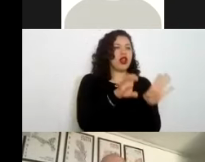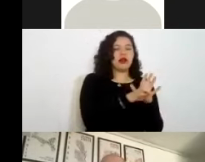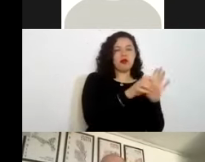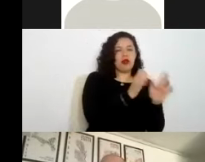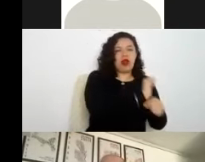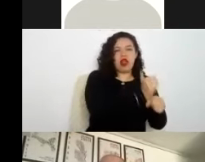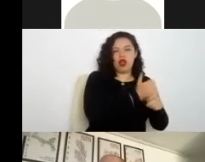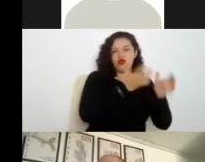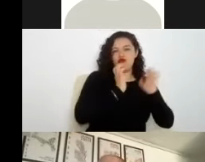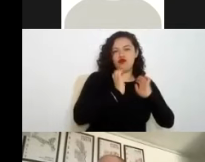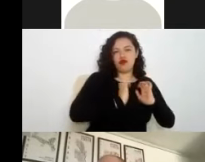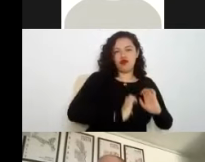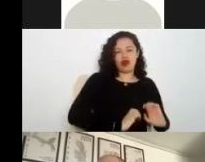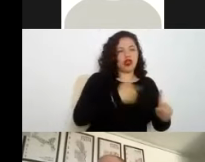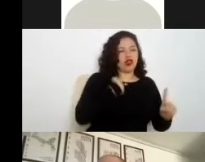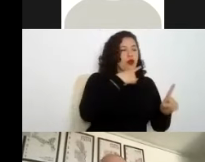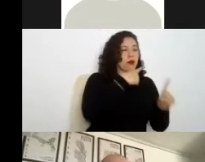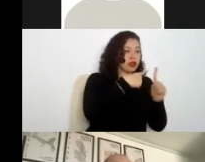impacto positivo en